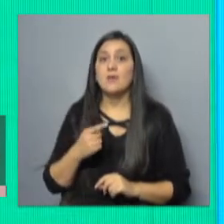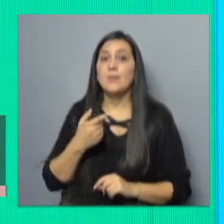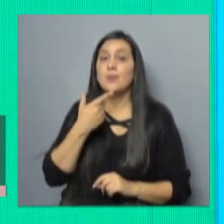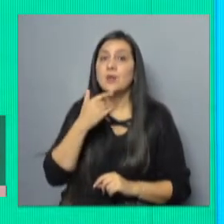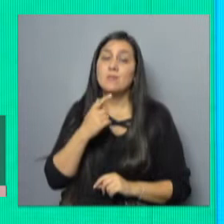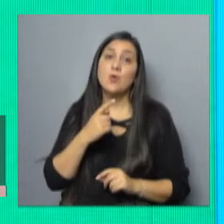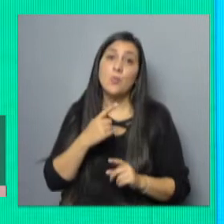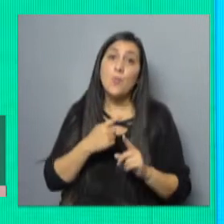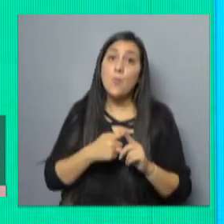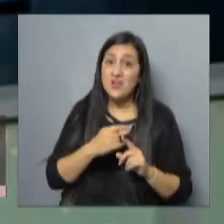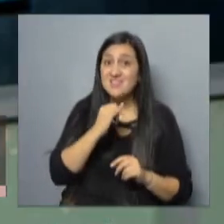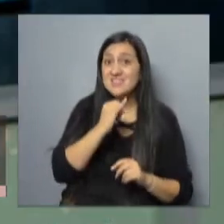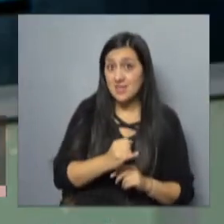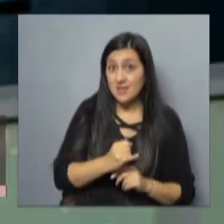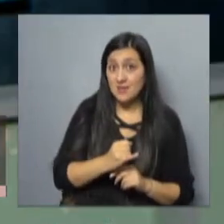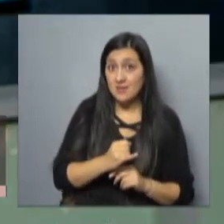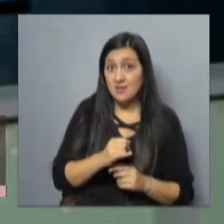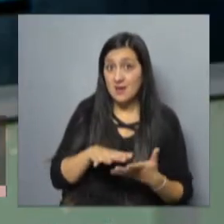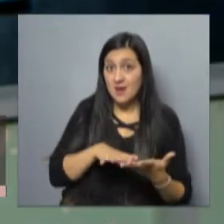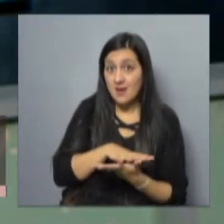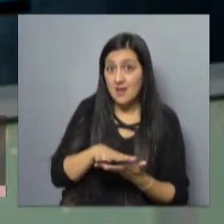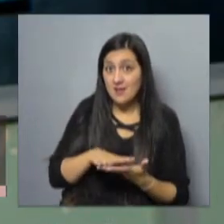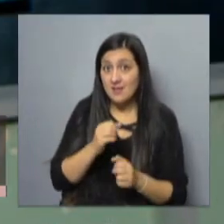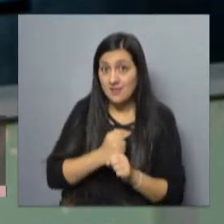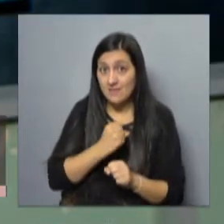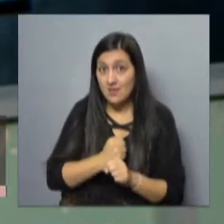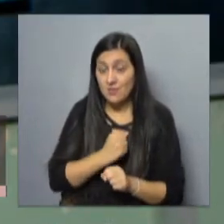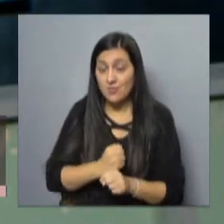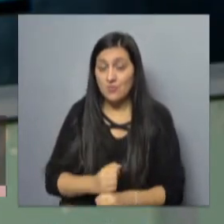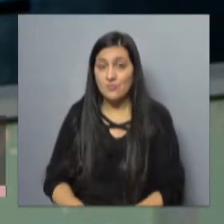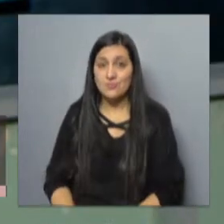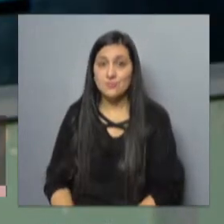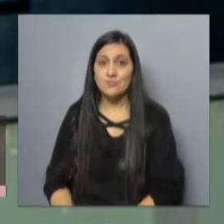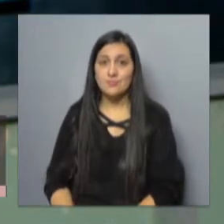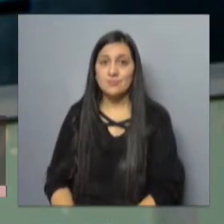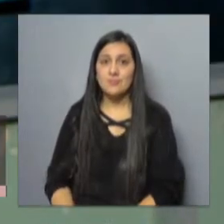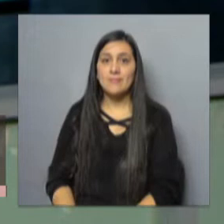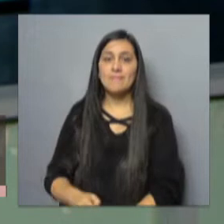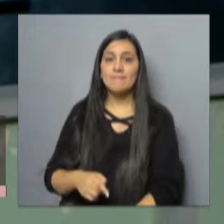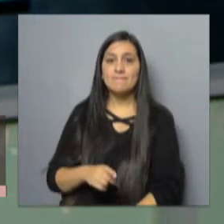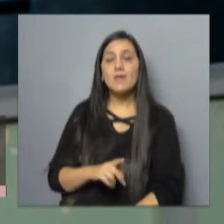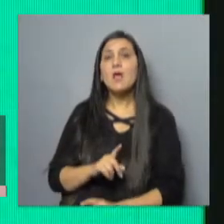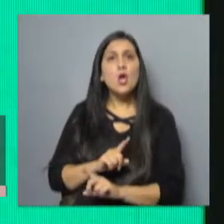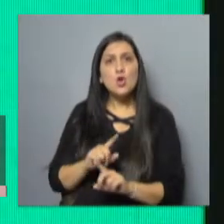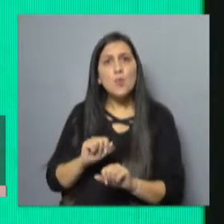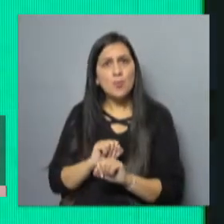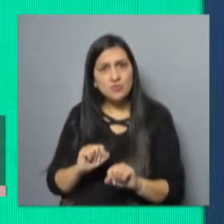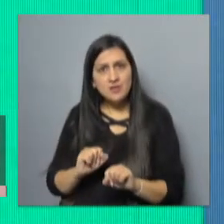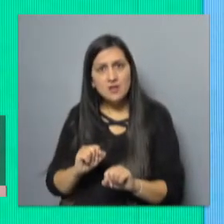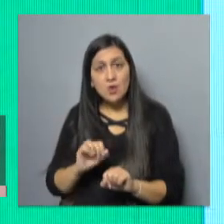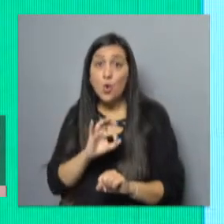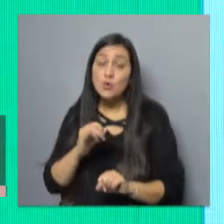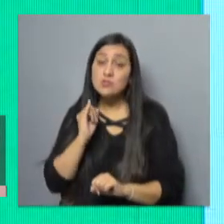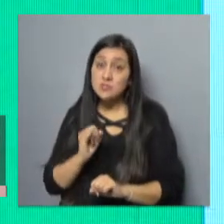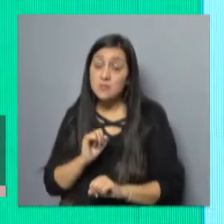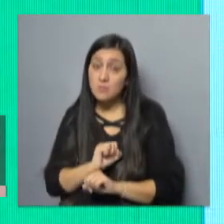la opción del sí en el ámbito de trabajo en el ámbito de trabajo no se podría o si se podría usted dice que si se